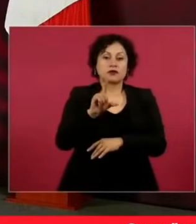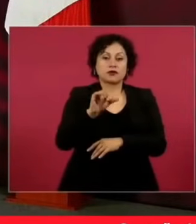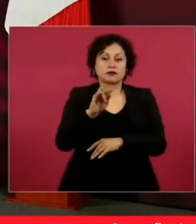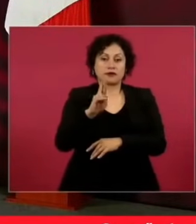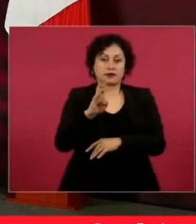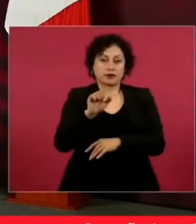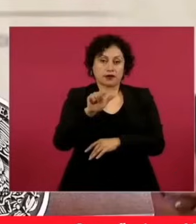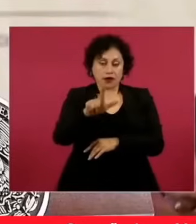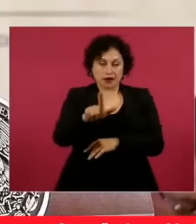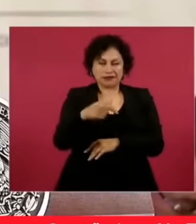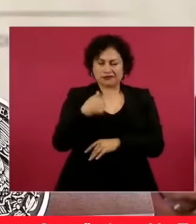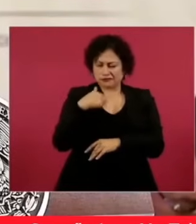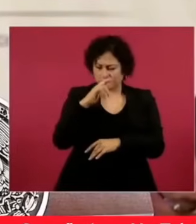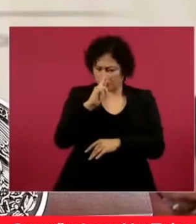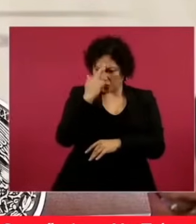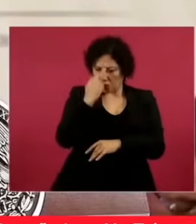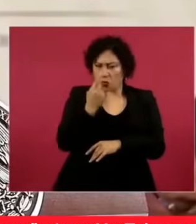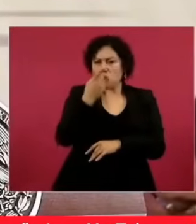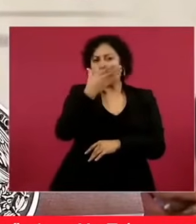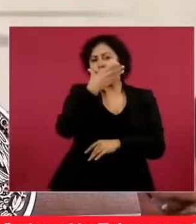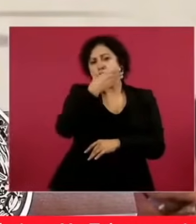neoliberal,